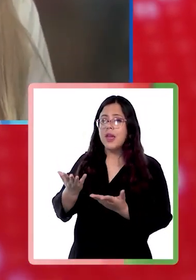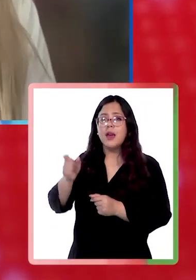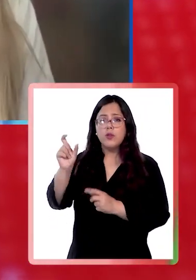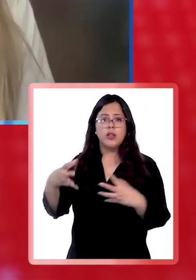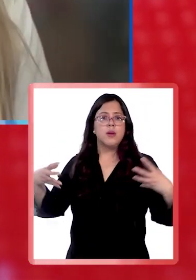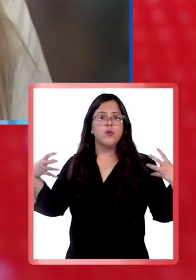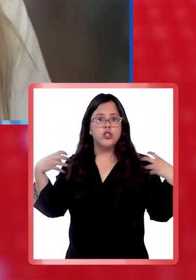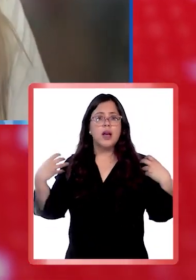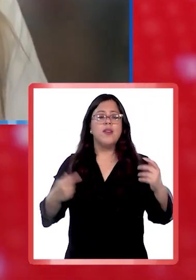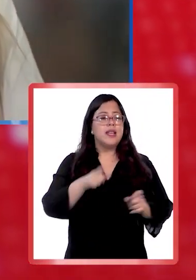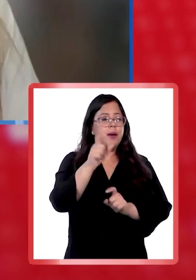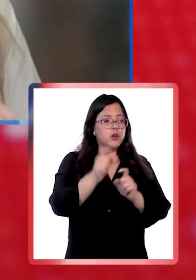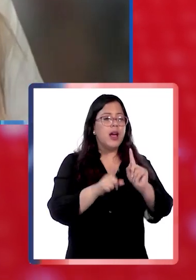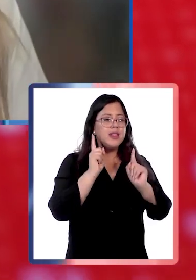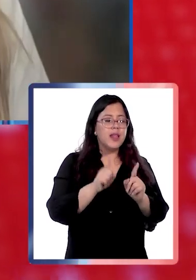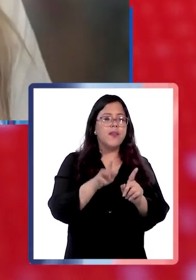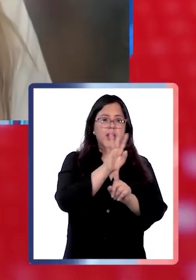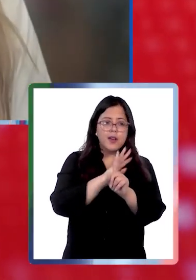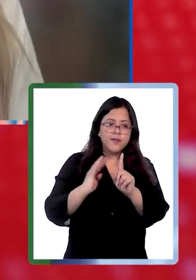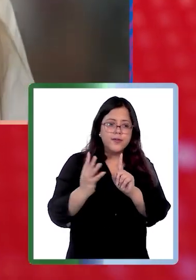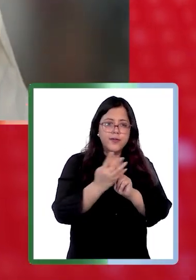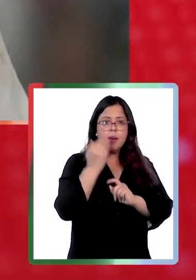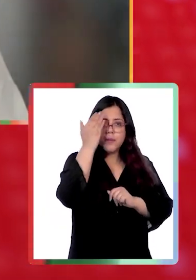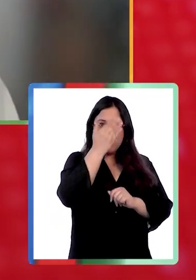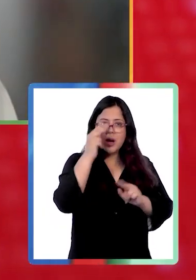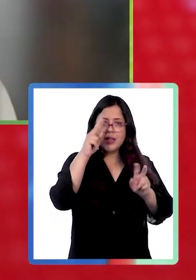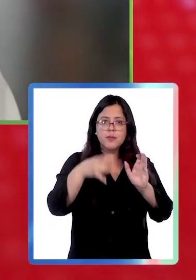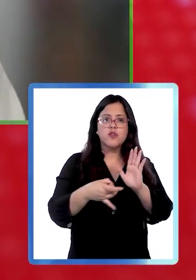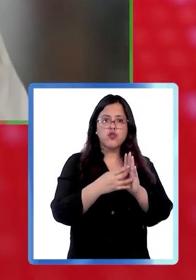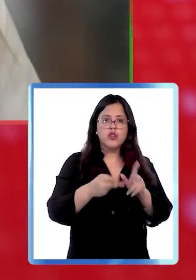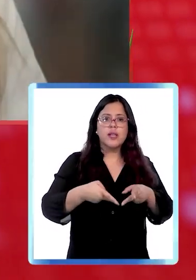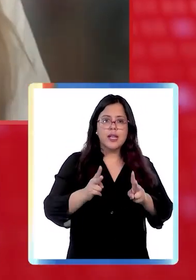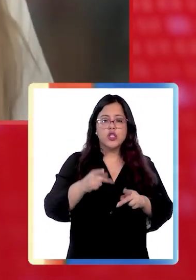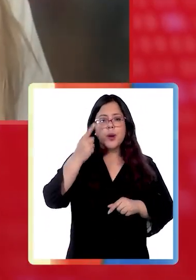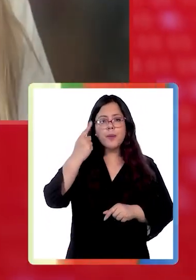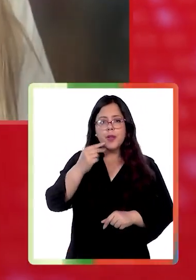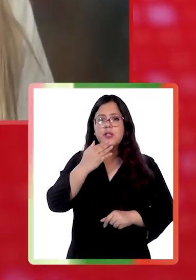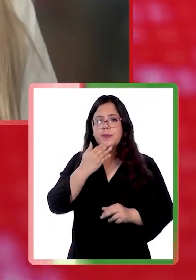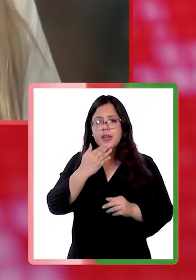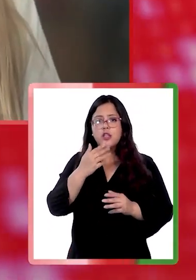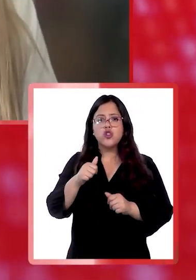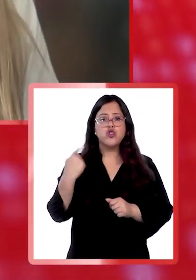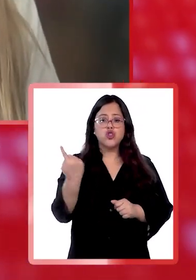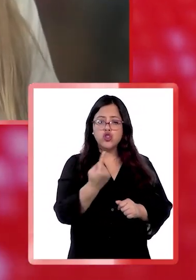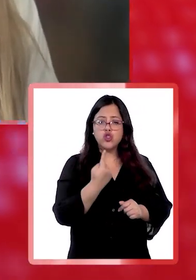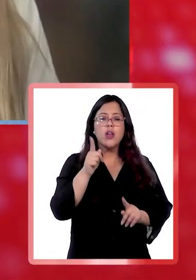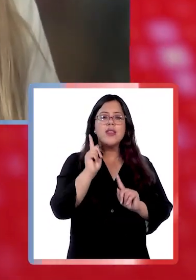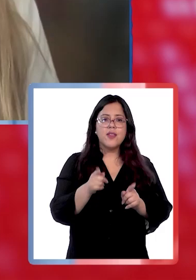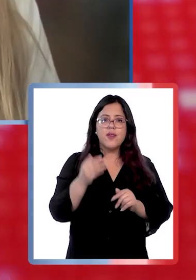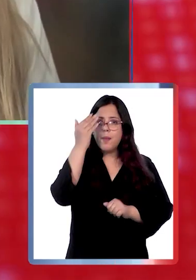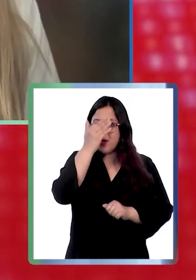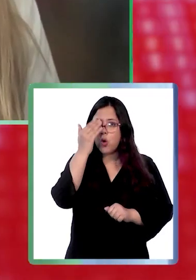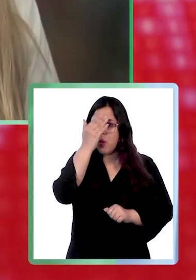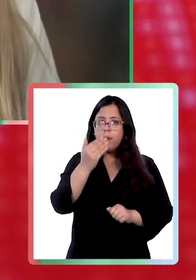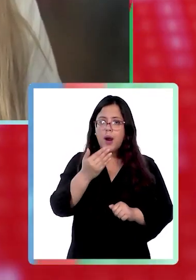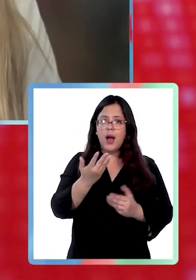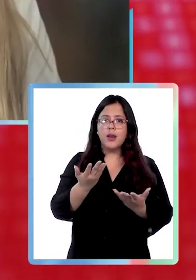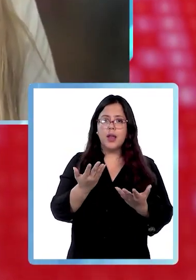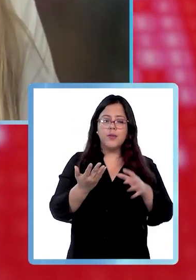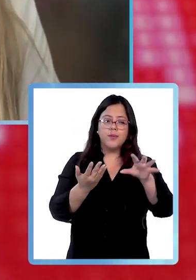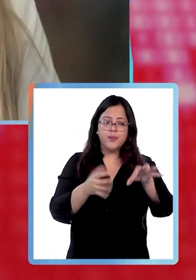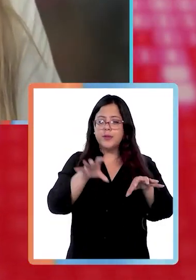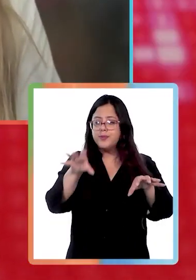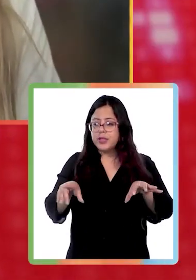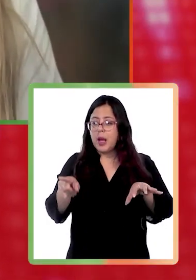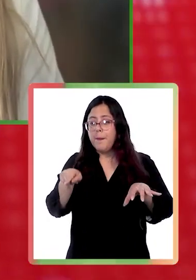entorno preocuparse, ¿cierto?, de las consecuencias que produce esta vulneración finalmente de derechos. Pero también como sociedad tenemos que preocuparnos del